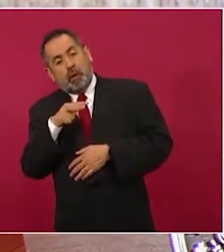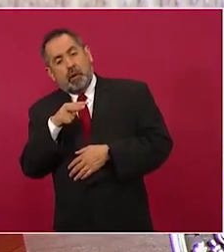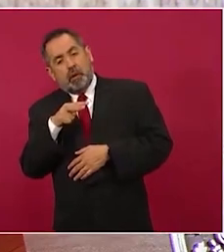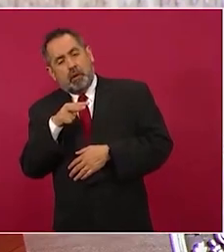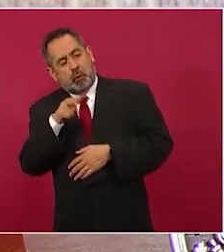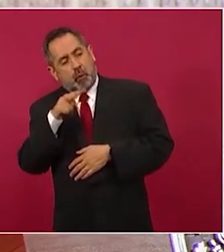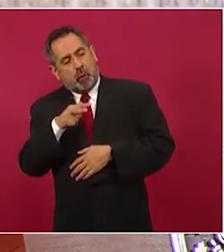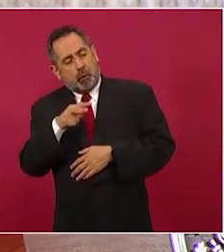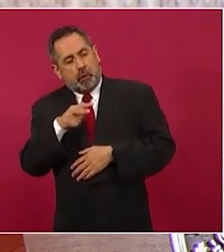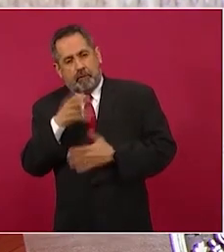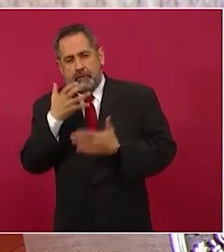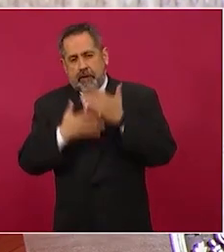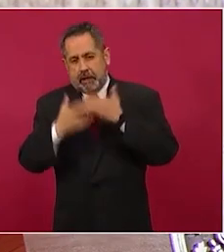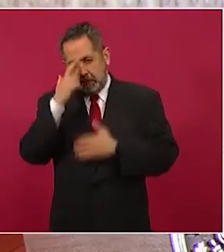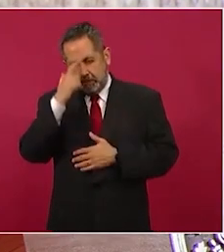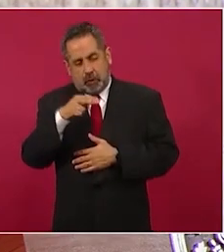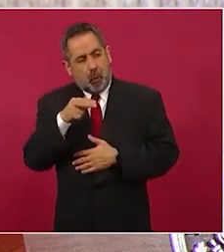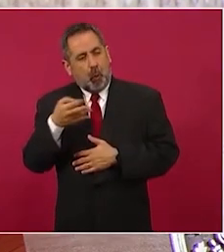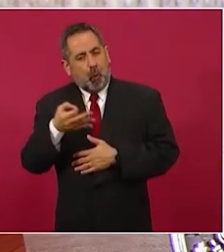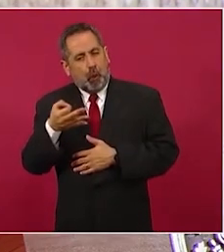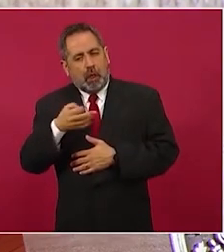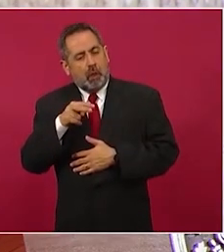de manera irrespetuosa.